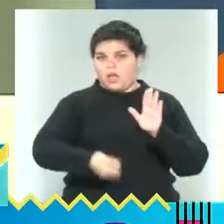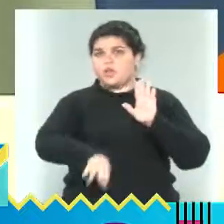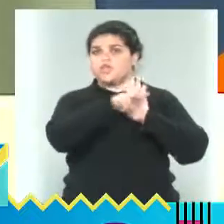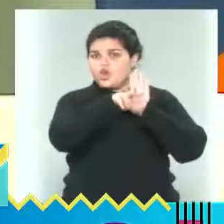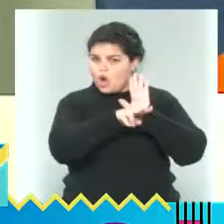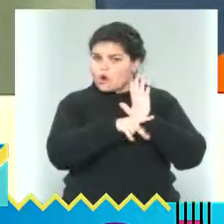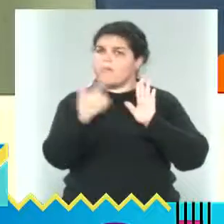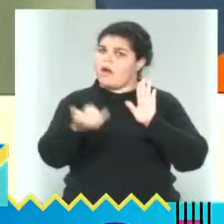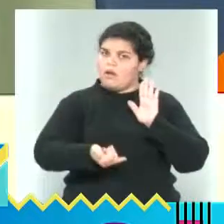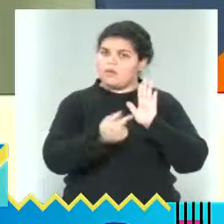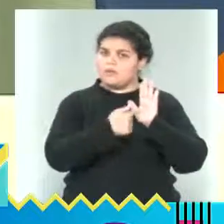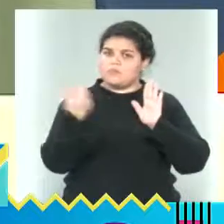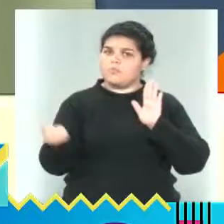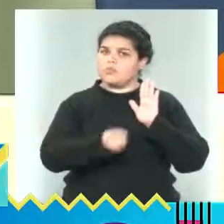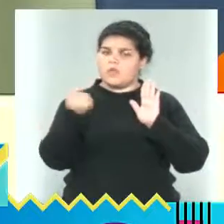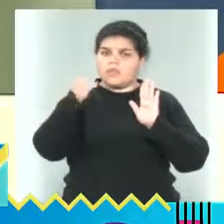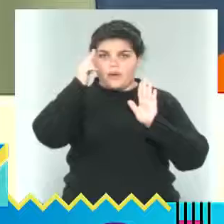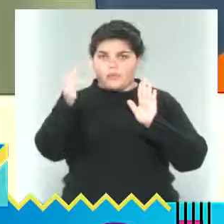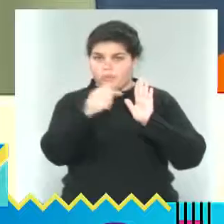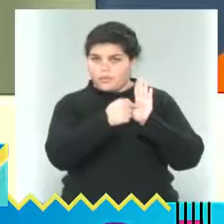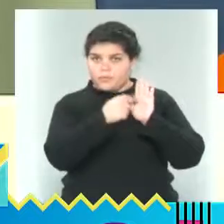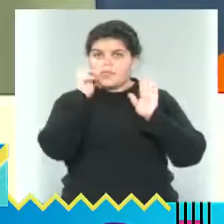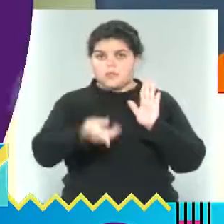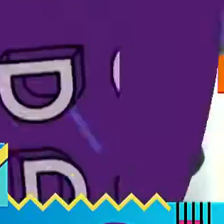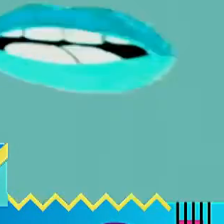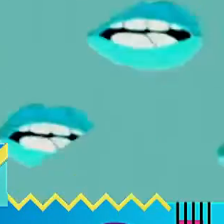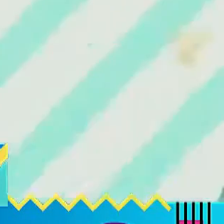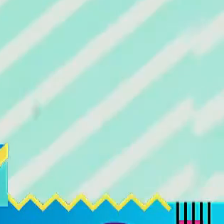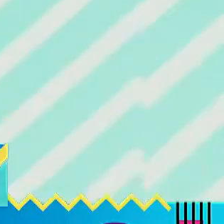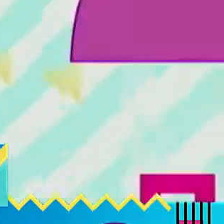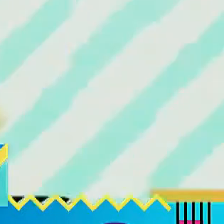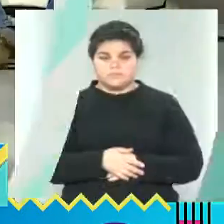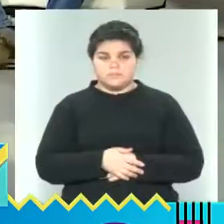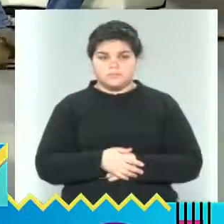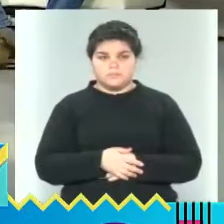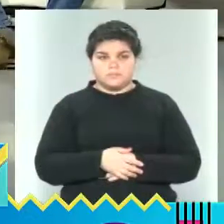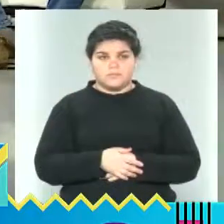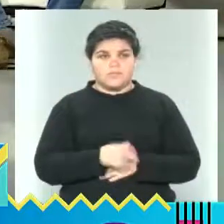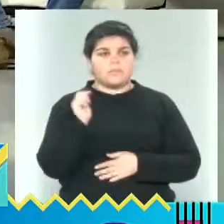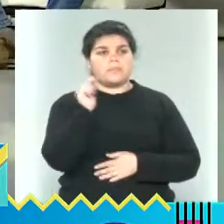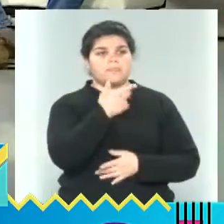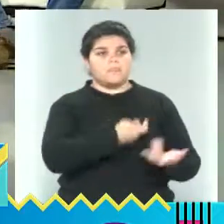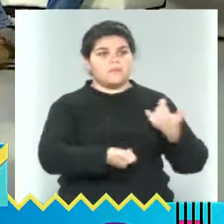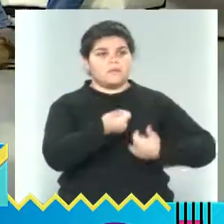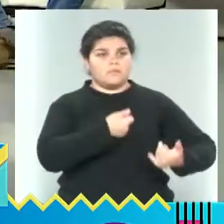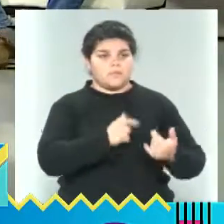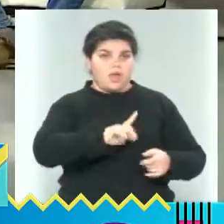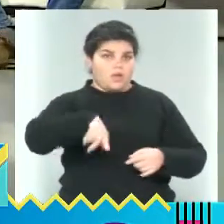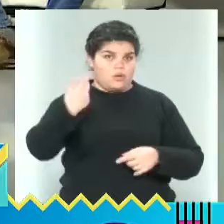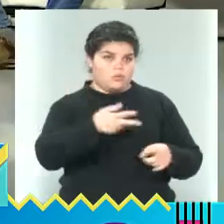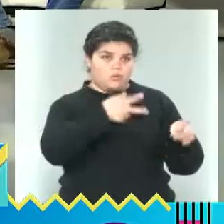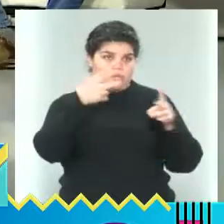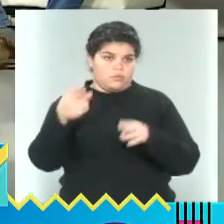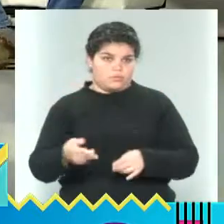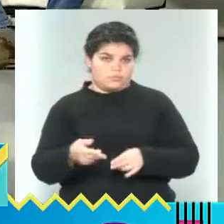mucha normativa, hay que hacerla cumplir y hay que educar. Perfecto. Ricardo, tus acciones van a quedar para el próximo bloque. ¿Cuáles son